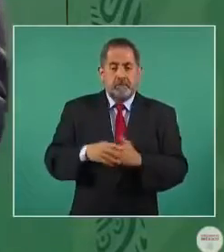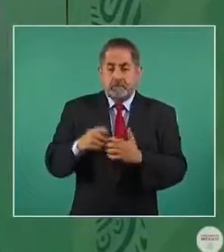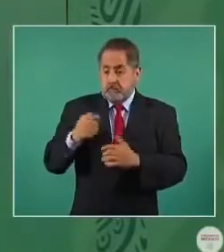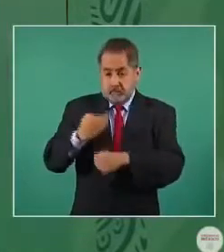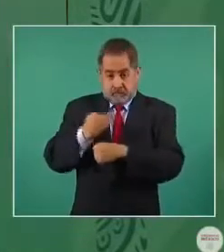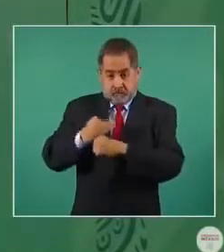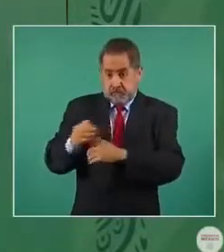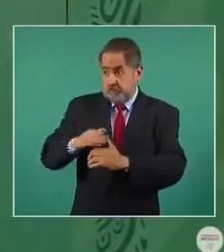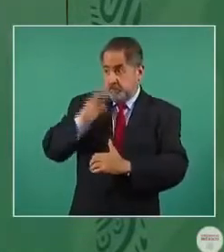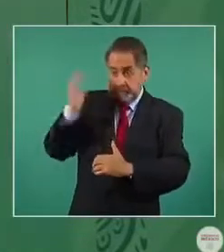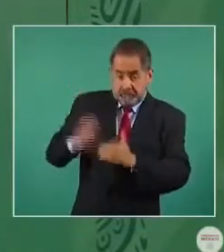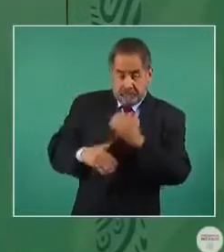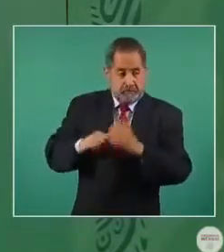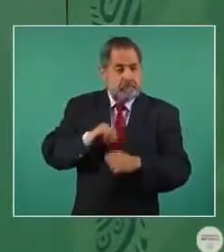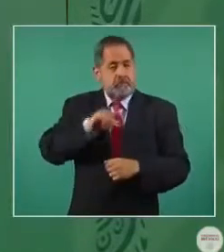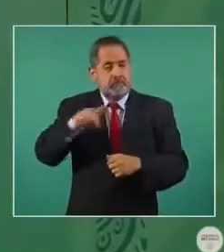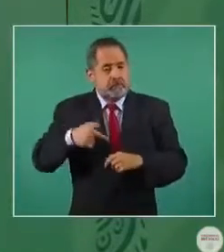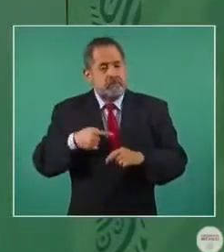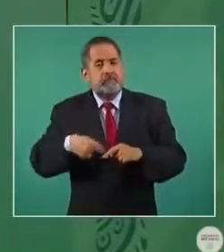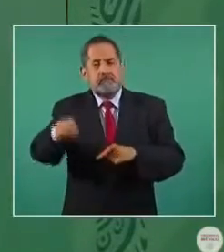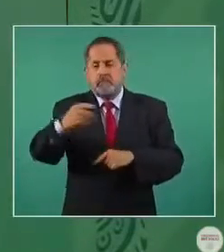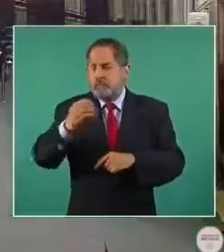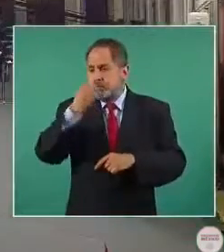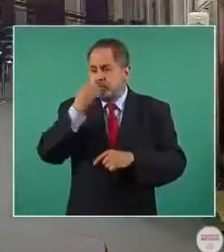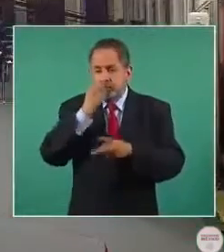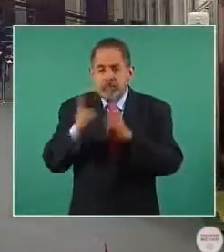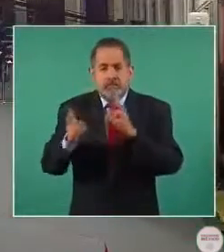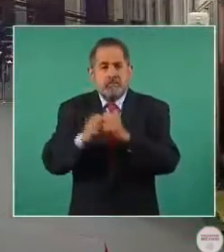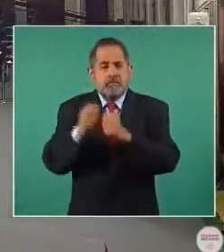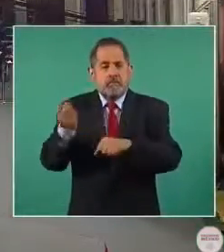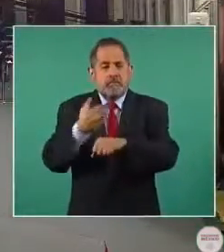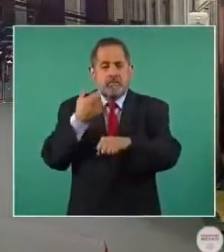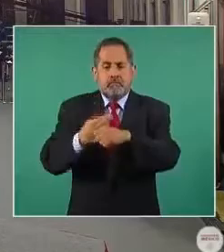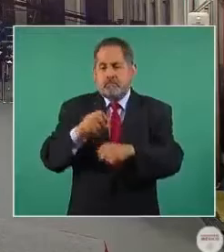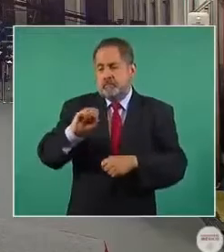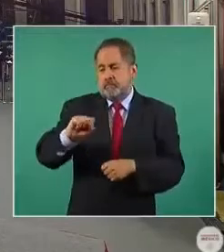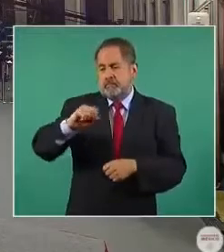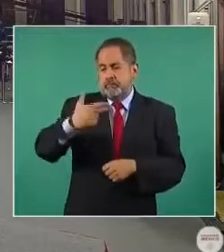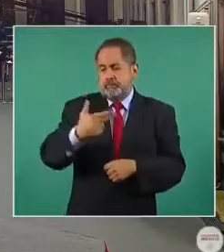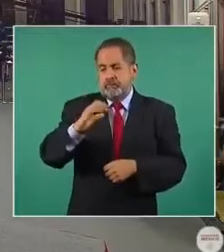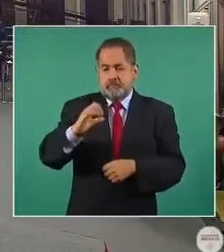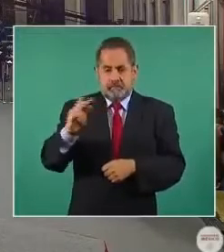Terminando, tengo un desayuno con el secretario de Hacienda